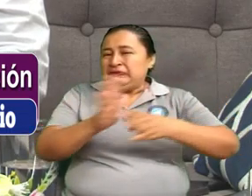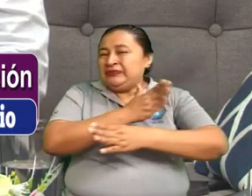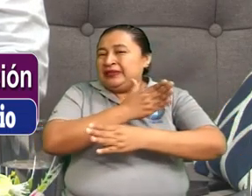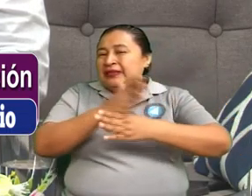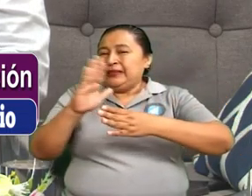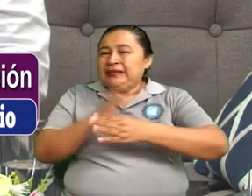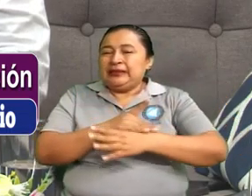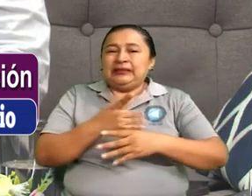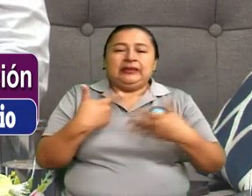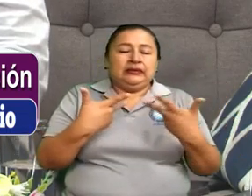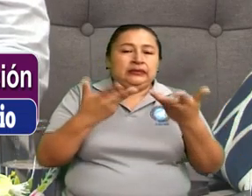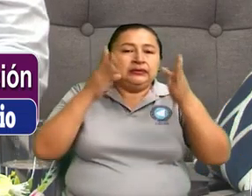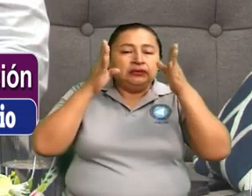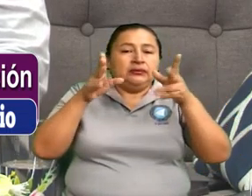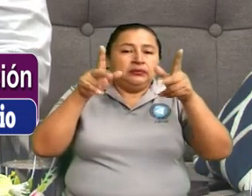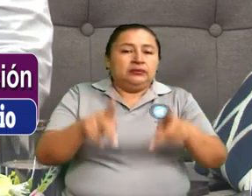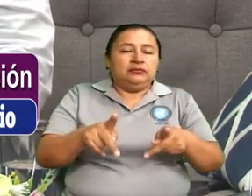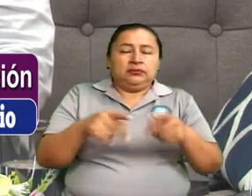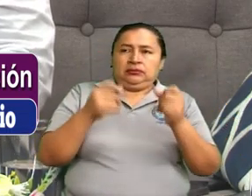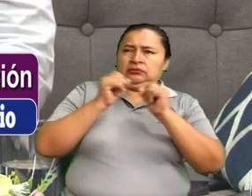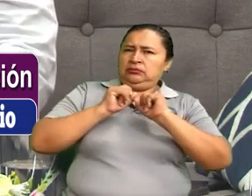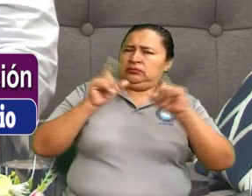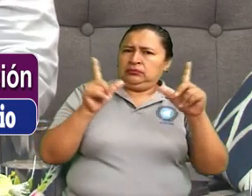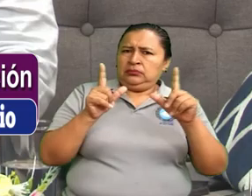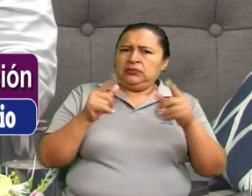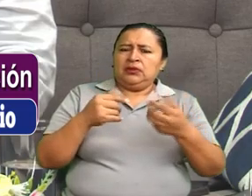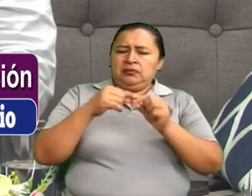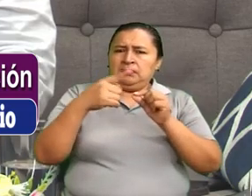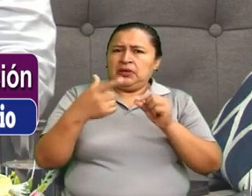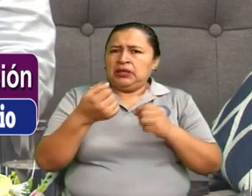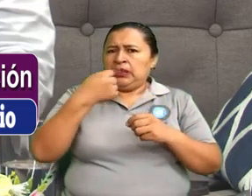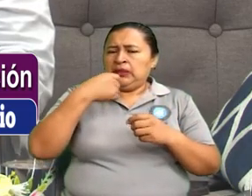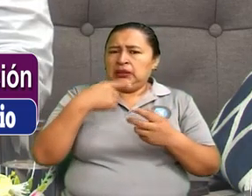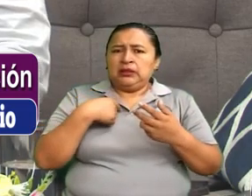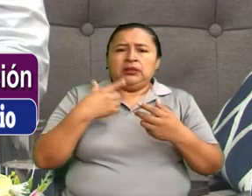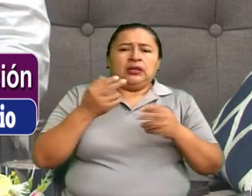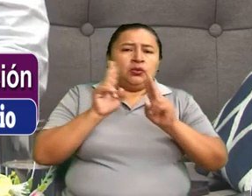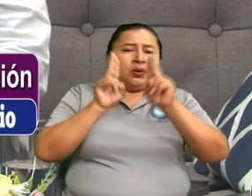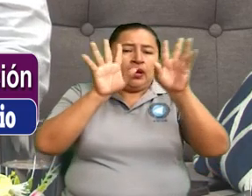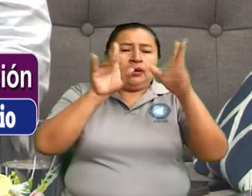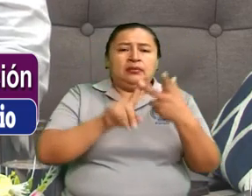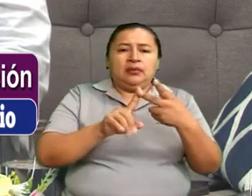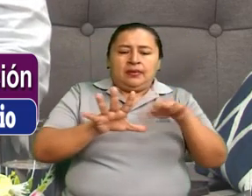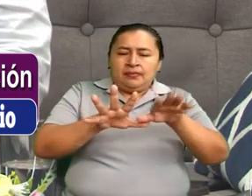de servicios, y nos admiramos que hasta medicina natural, masajes,